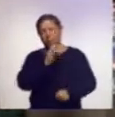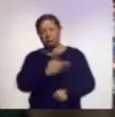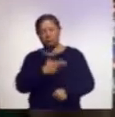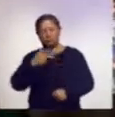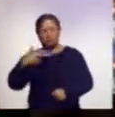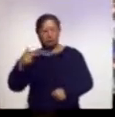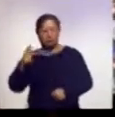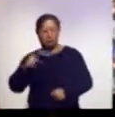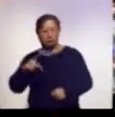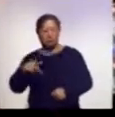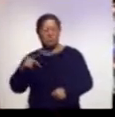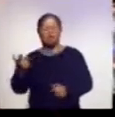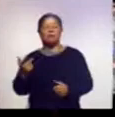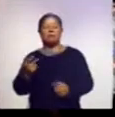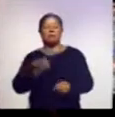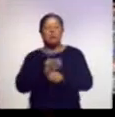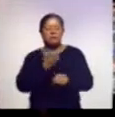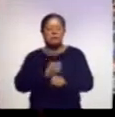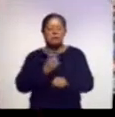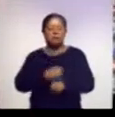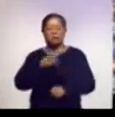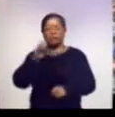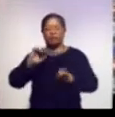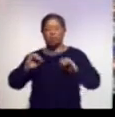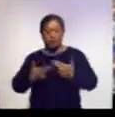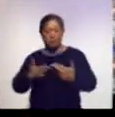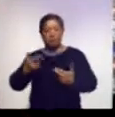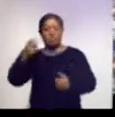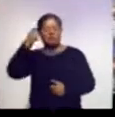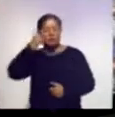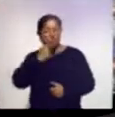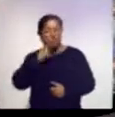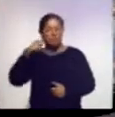Oaxaca, Guerrero y Puebla. Este es mi reporte. Buenas tardes.